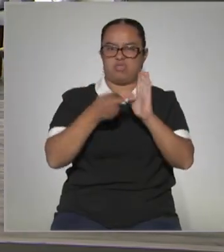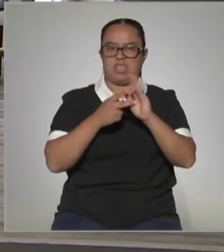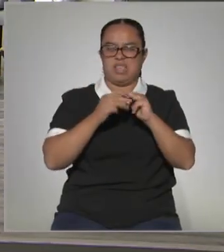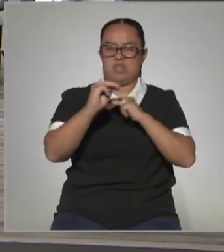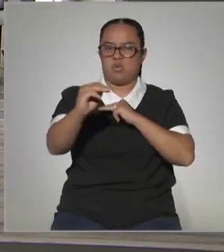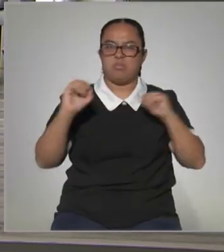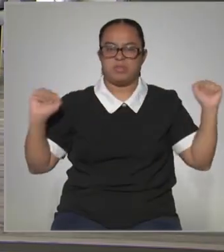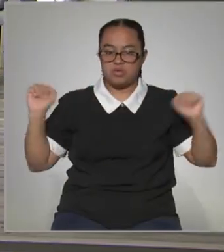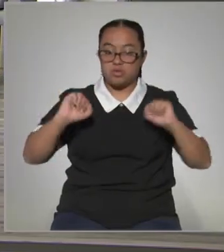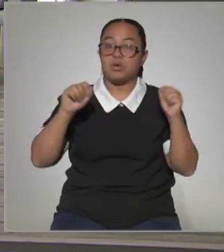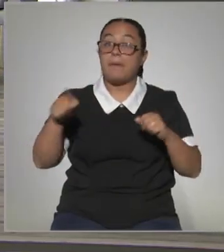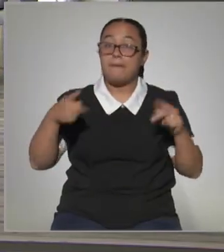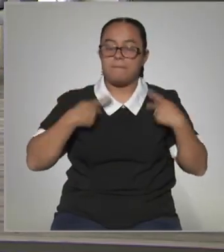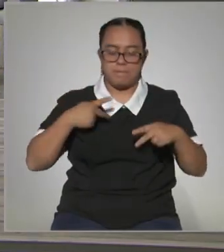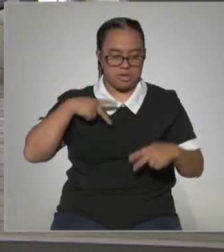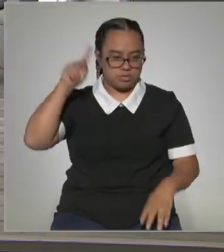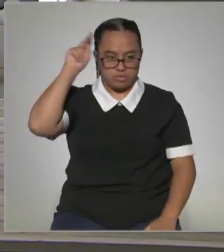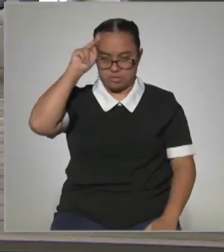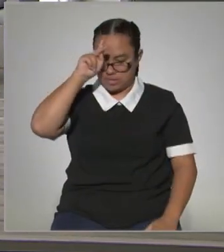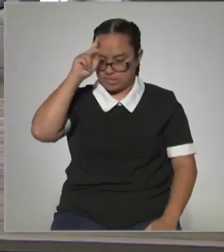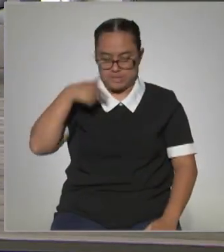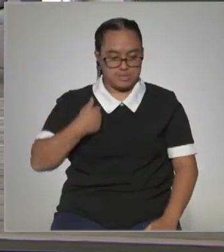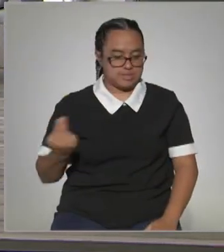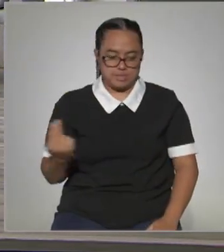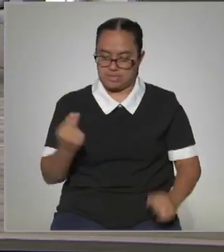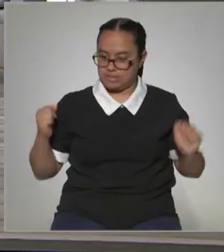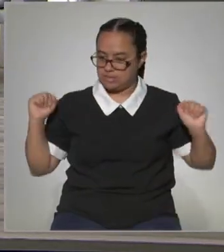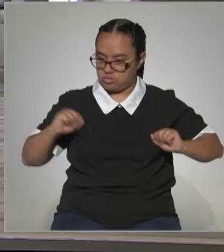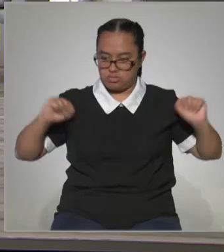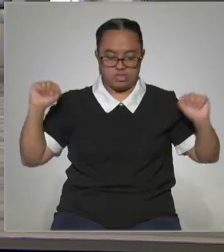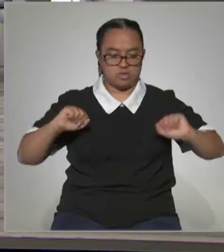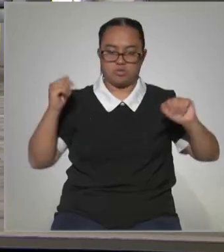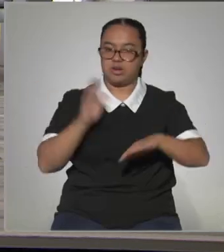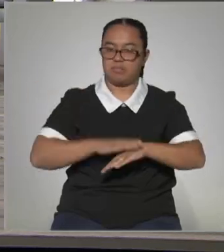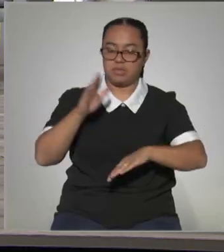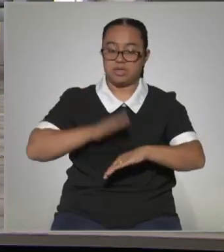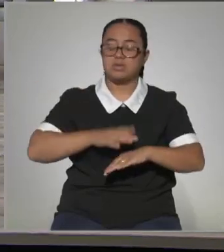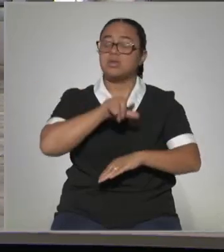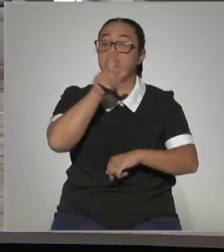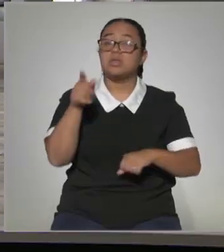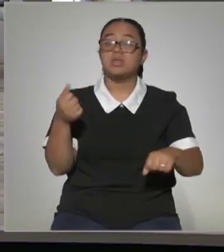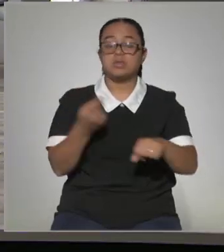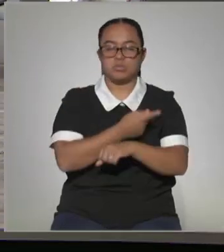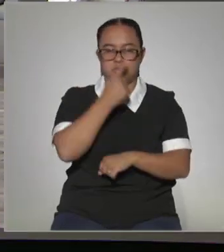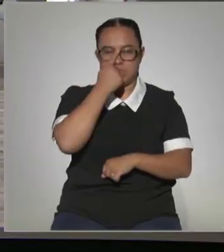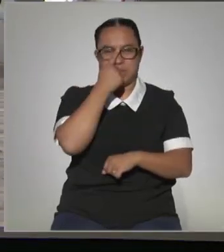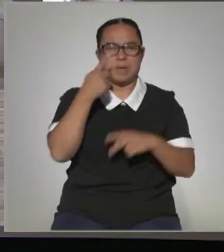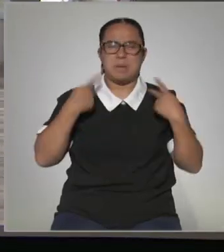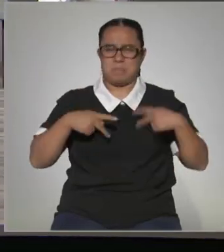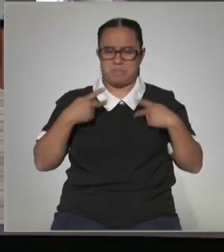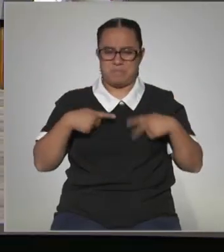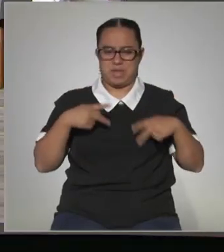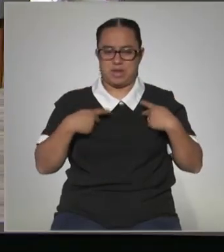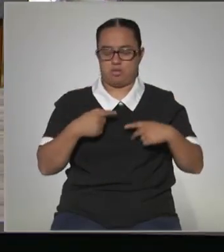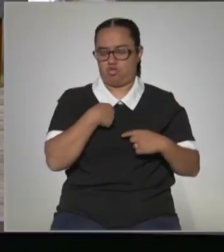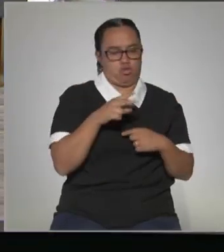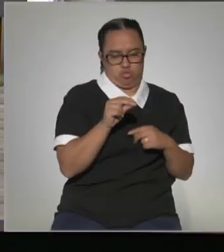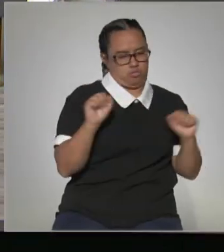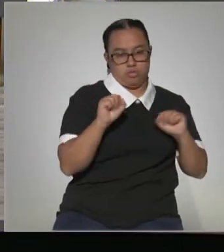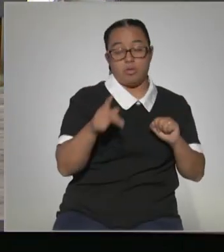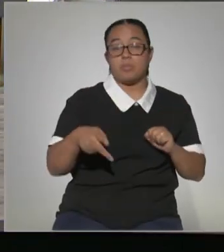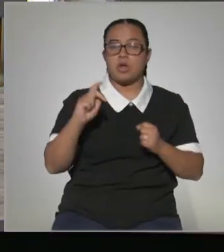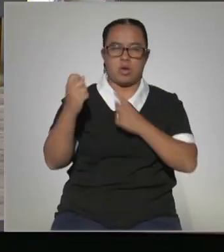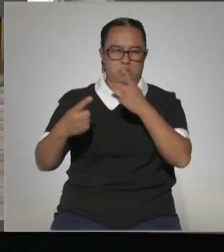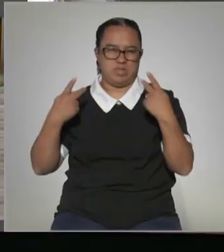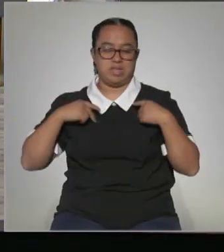vuelve adicta a correr, lo necesito. Y lo que sucede es, los maratonistas, yo no corro,